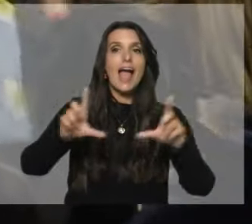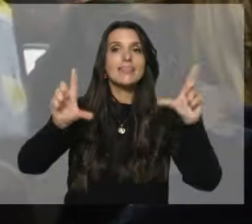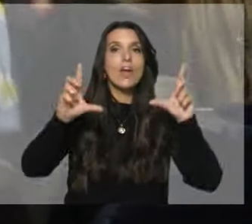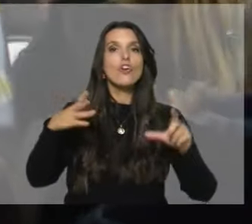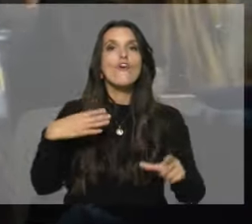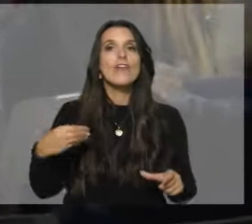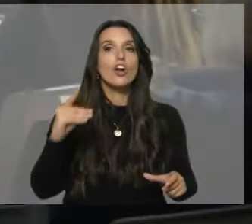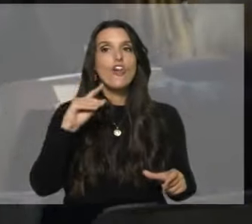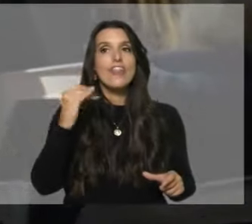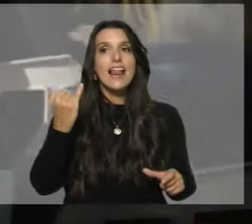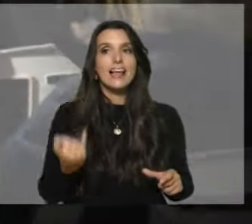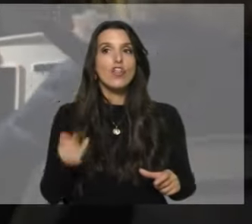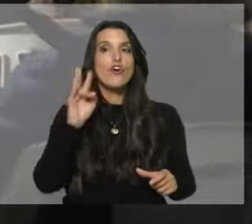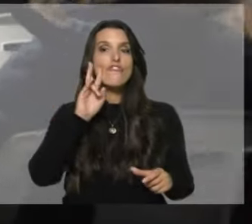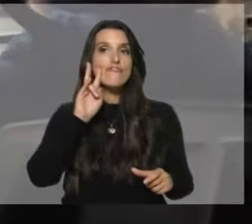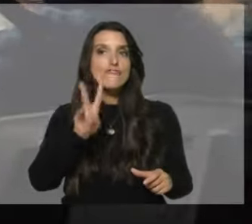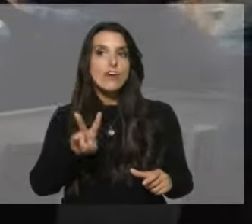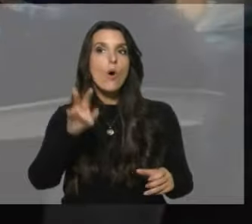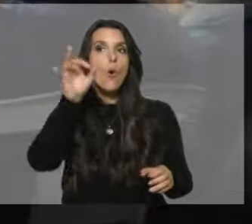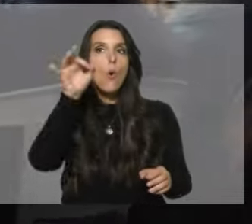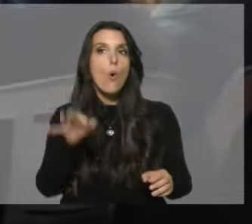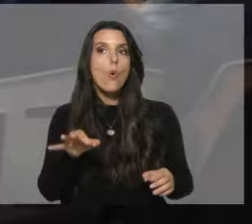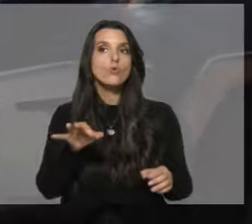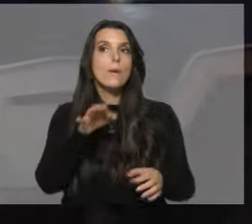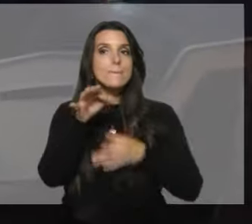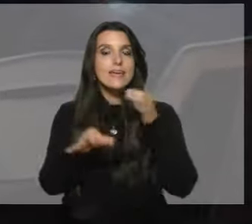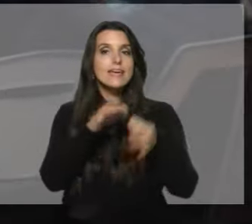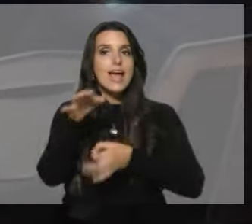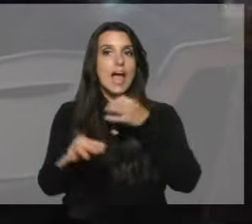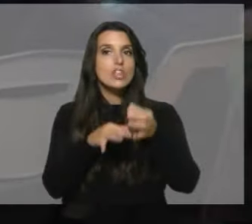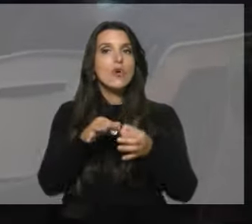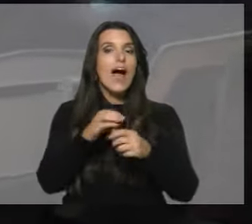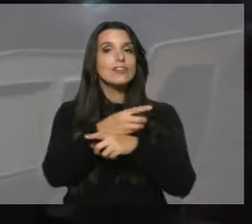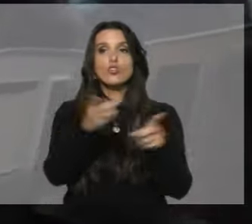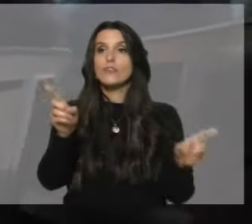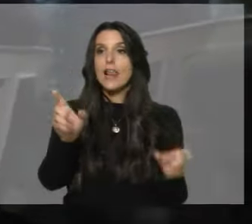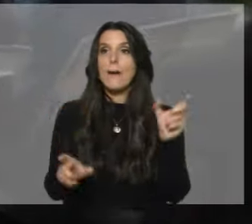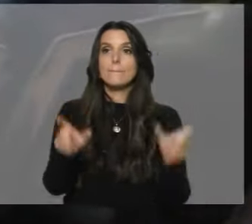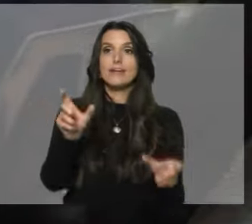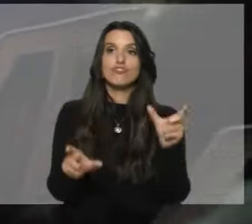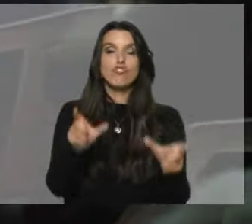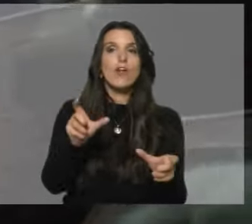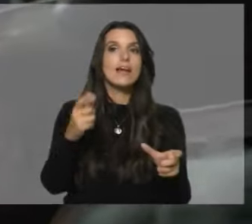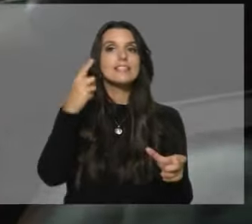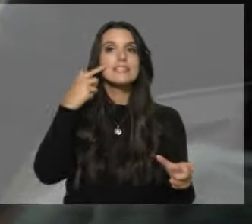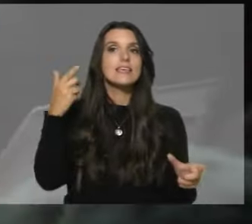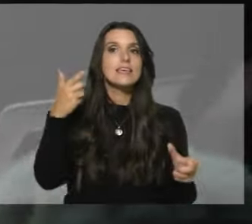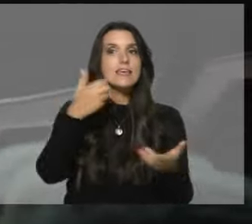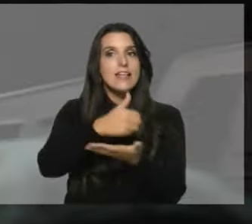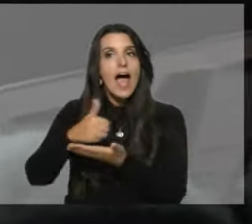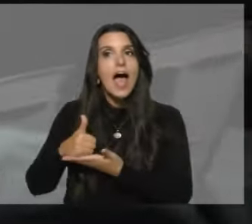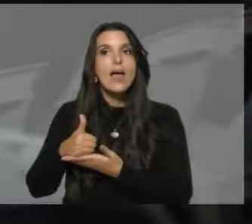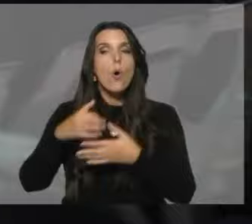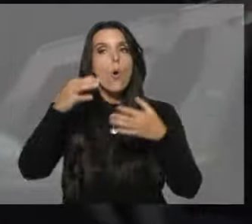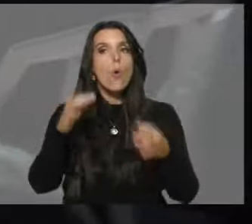Nacional, Álvaro Delgado. En este momento está haciendo uso de la palabra precisamente al público asistente. Lo precedieron en el uso de la palabra,